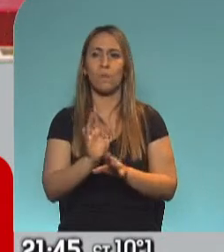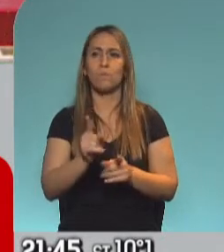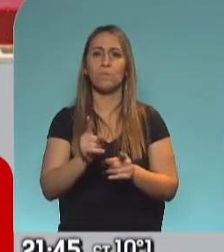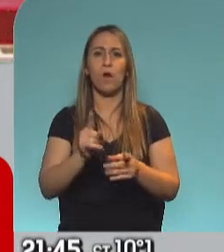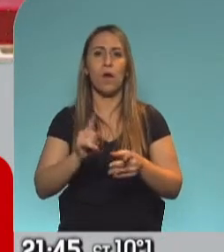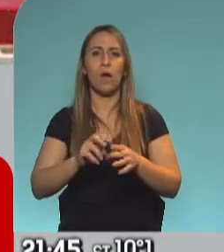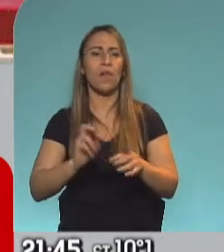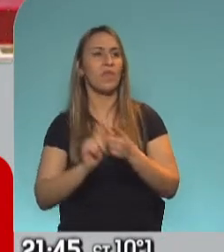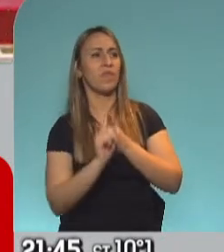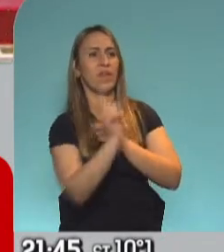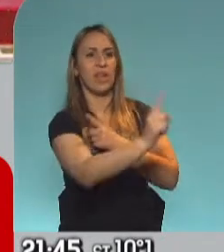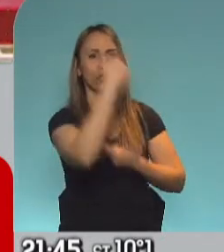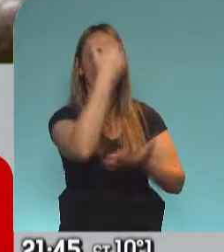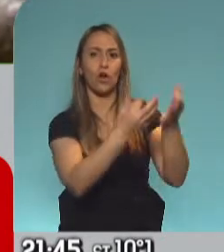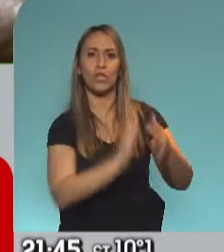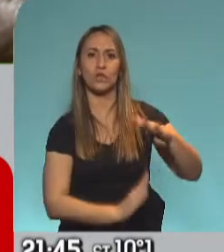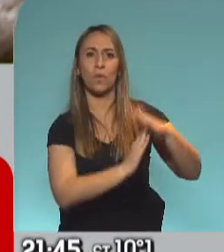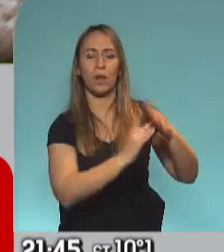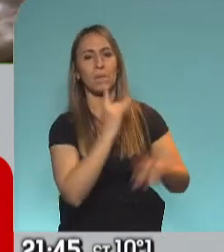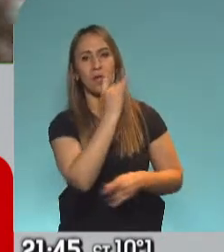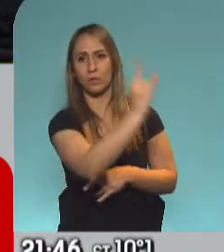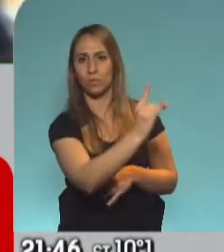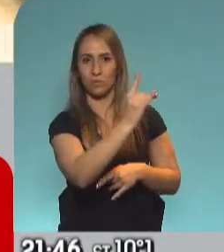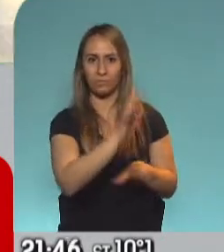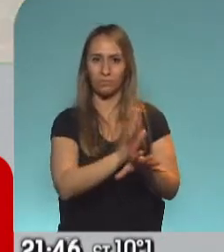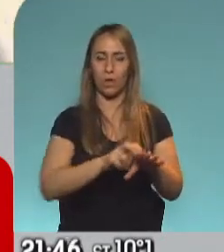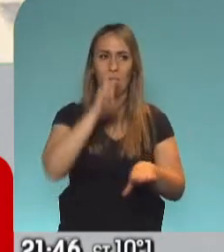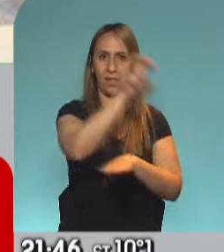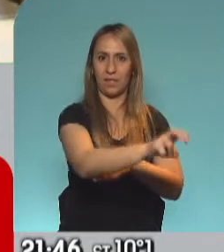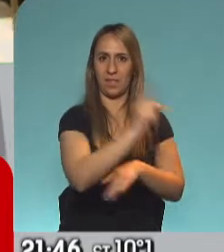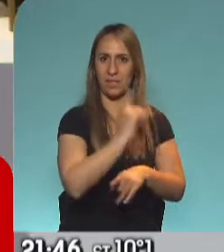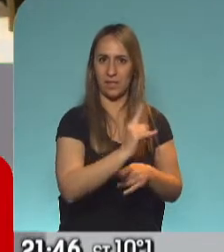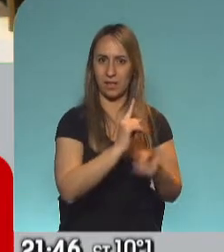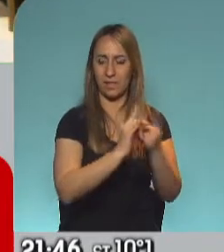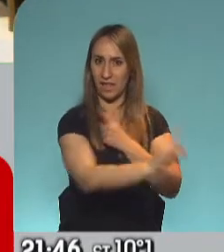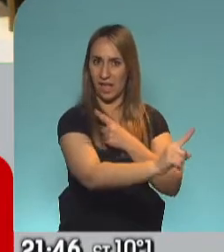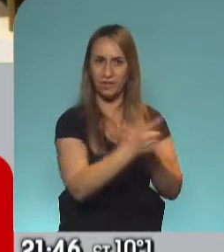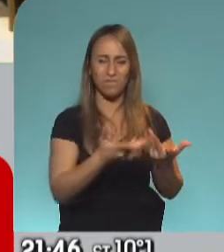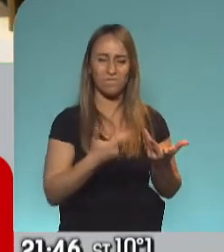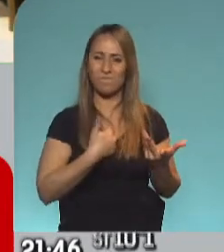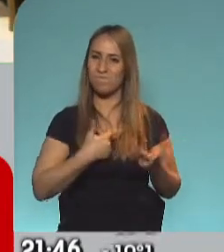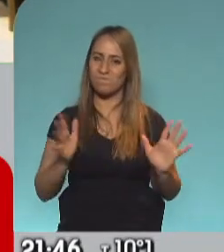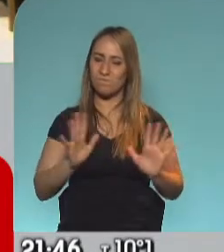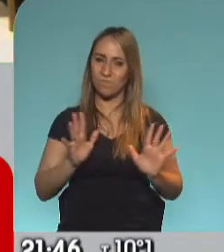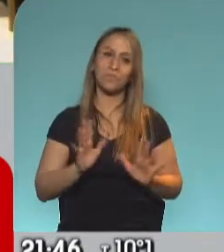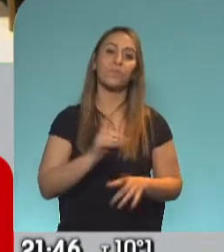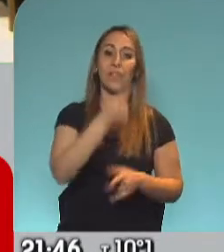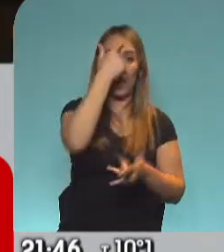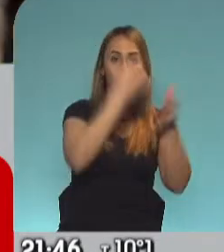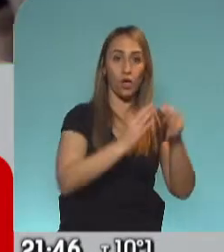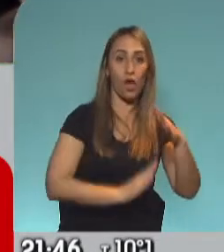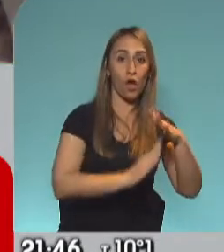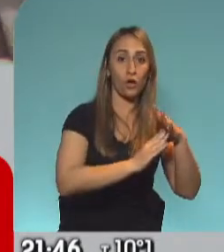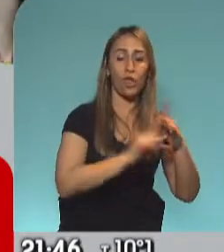rechazado porque no advierto el perjuicio que plantea los integrantes de la Corte, ni mucho menos los que plantean